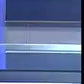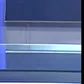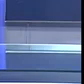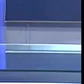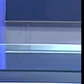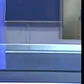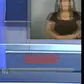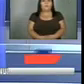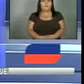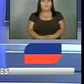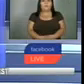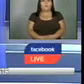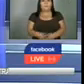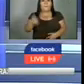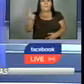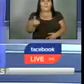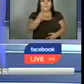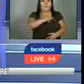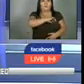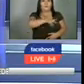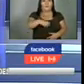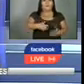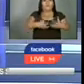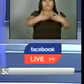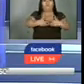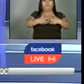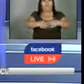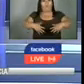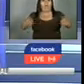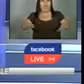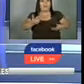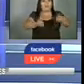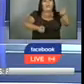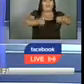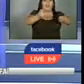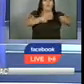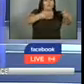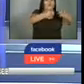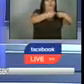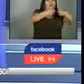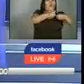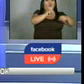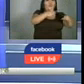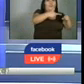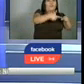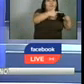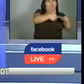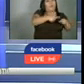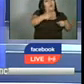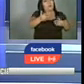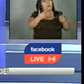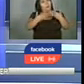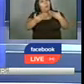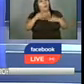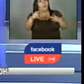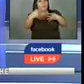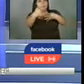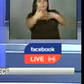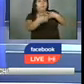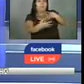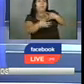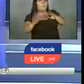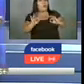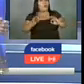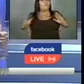Ahora contarles que empresarios que se dedican a impulsar el uso de vehículos eléctricos en el país se pronunciaron a la reforma que busca dar incentivos